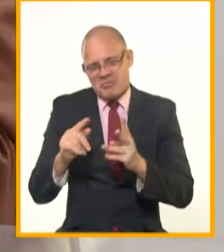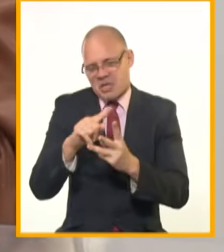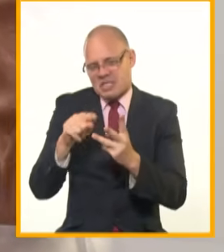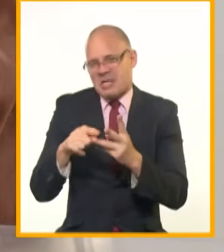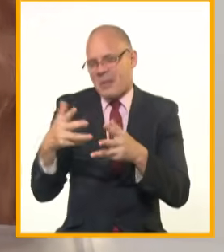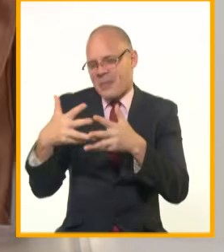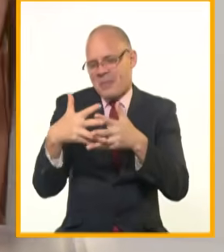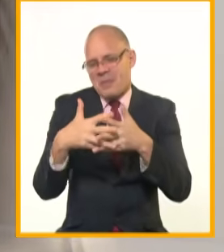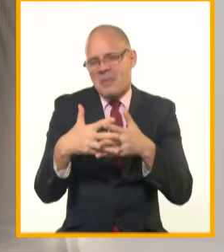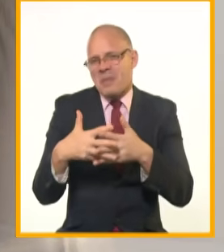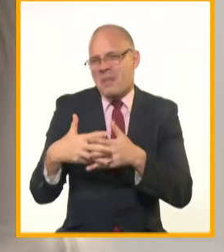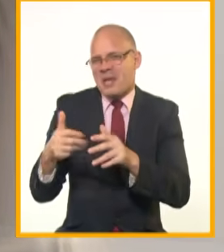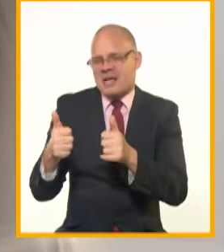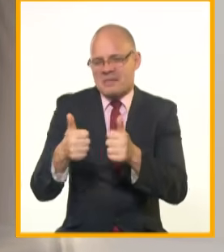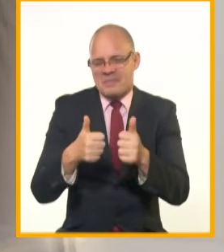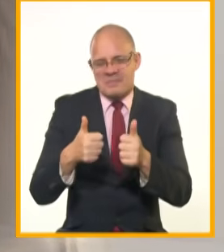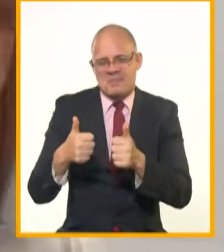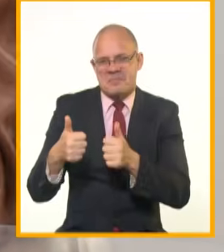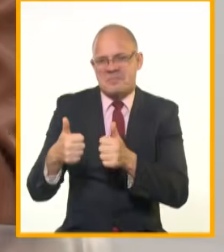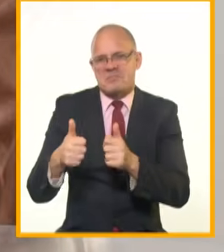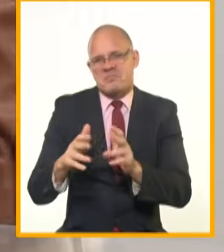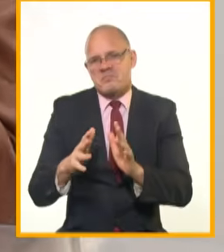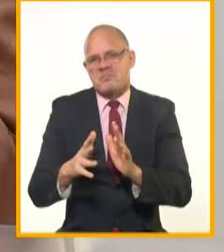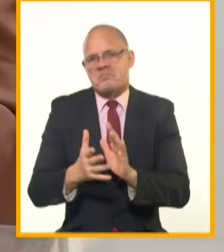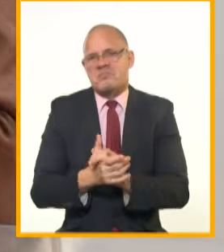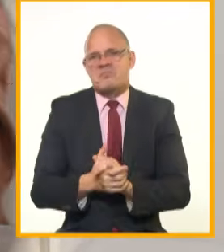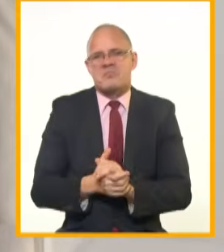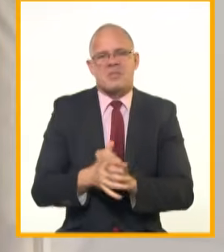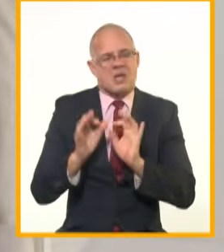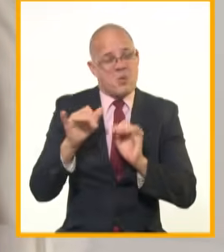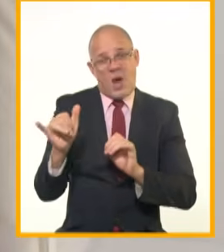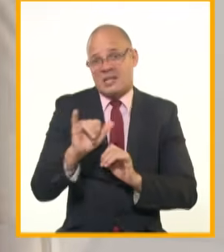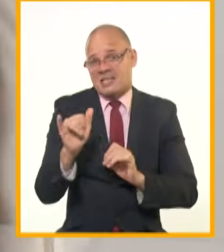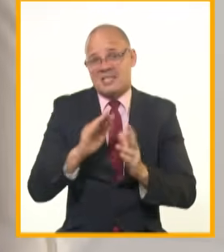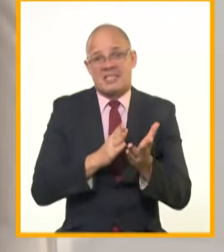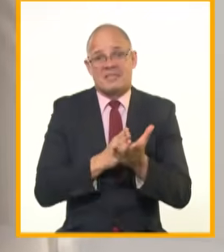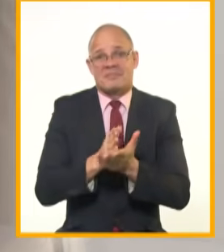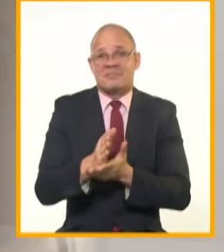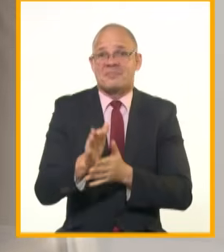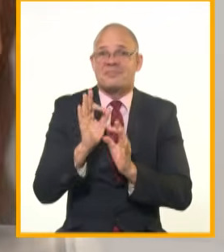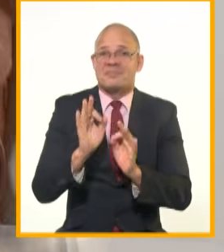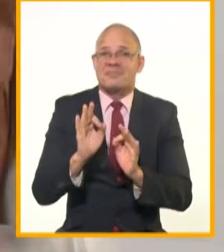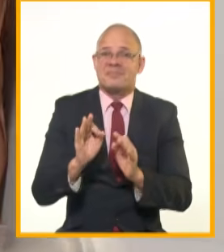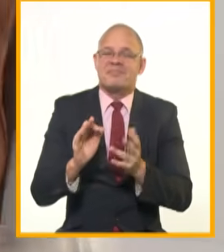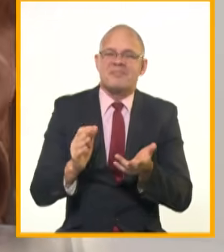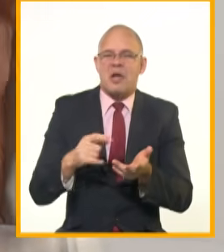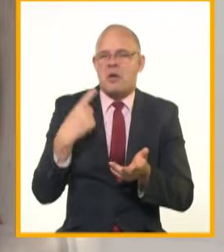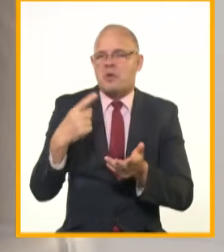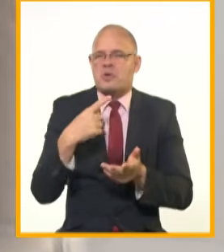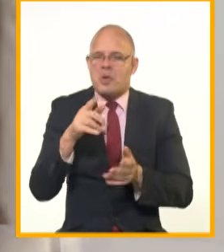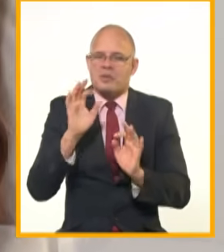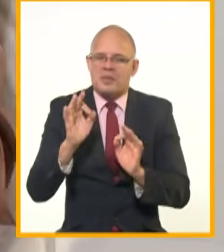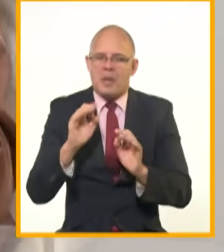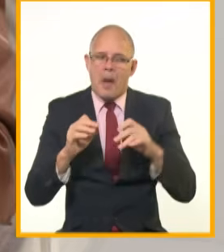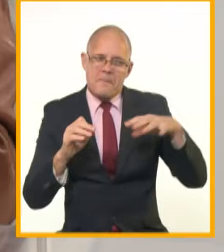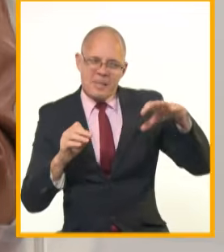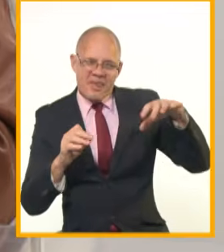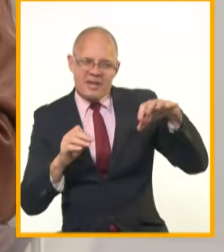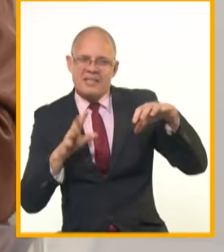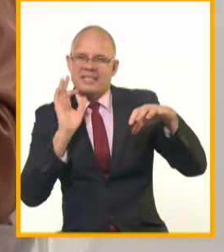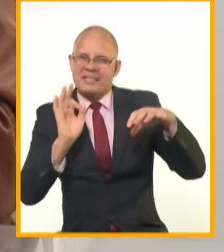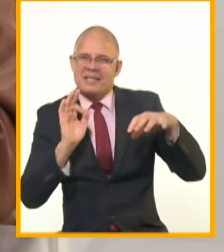No todavía todos mantenemos un cierto cariño por Pinar del Río, que lo vamos a tener